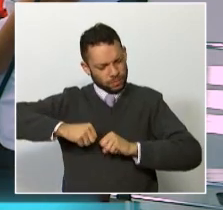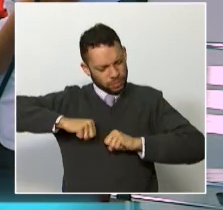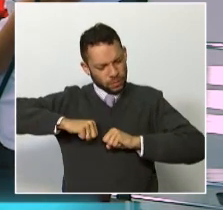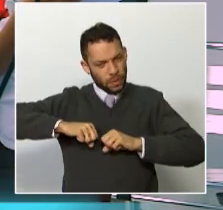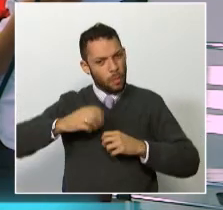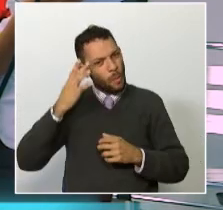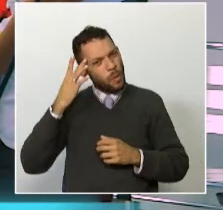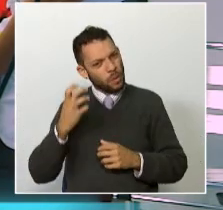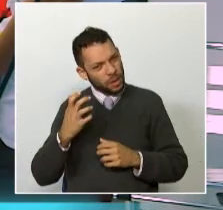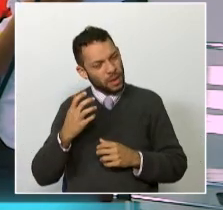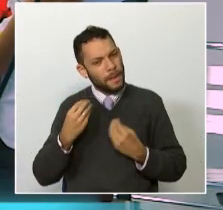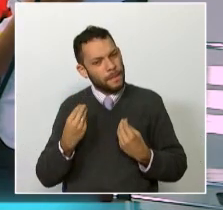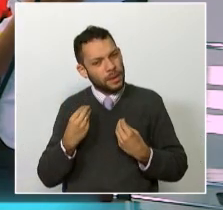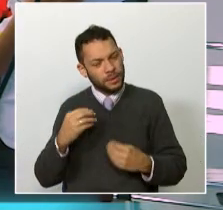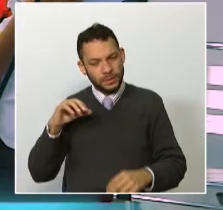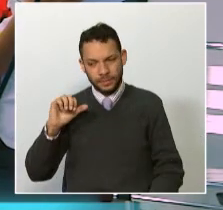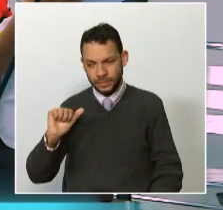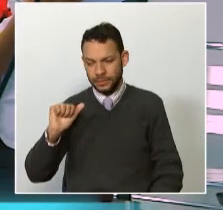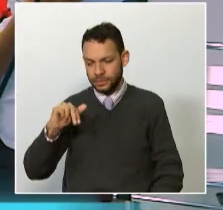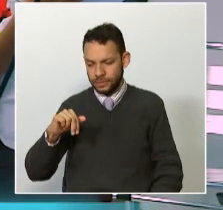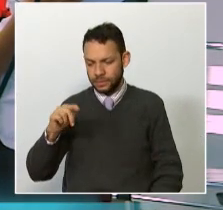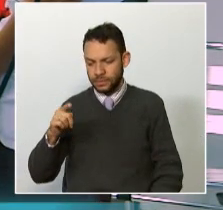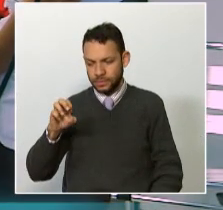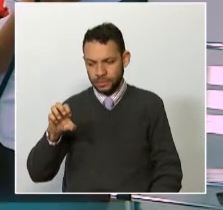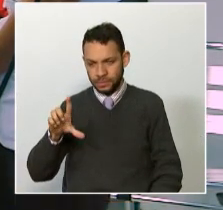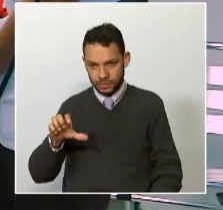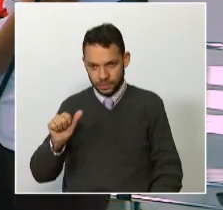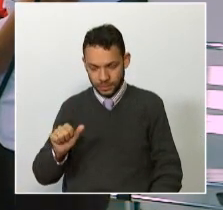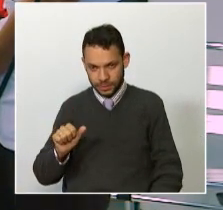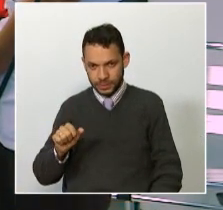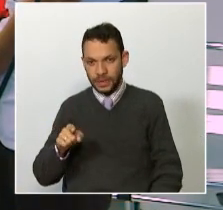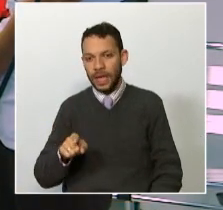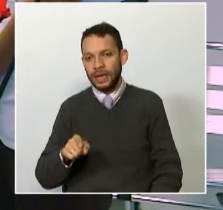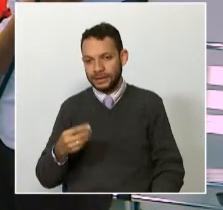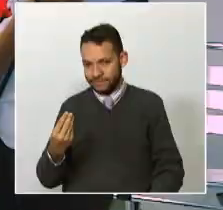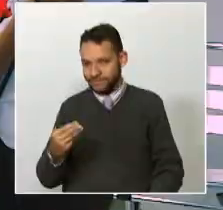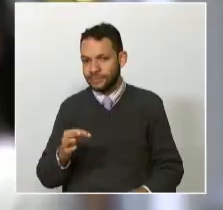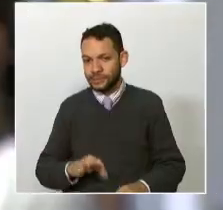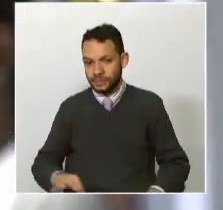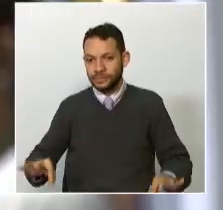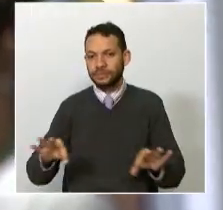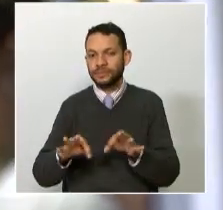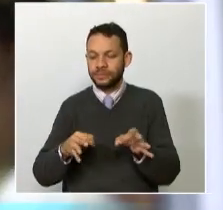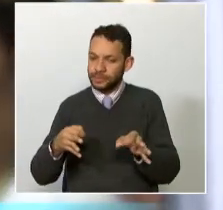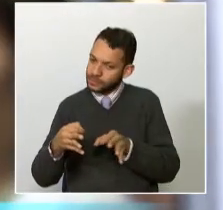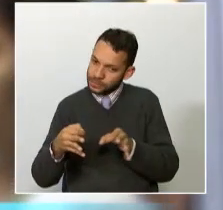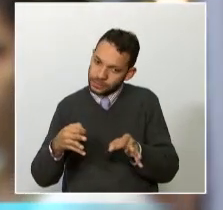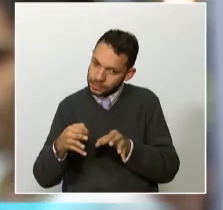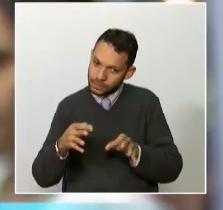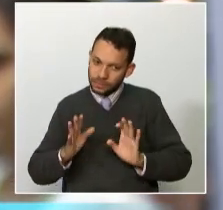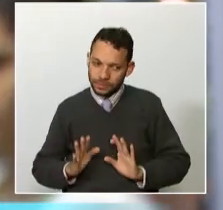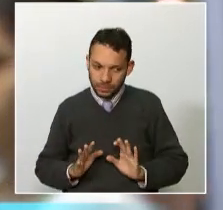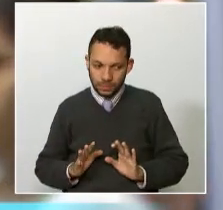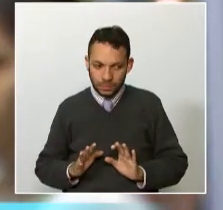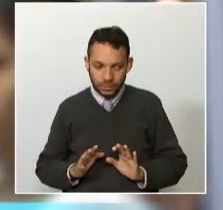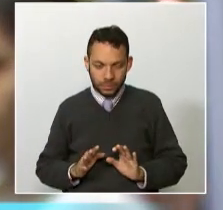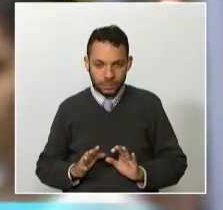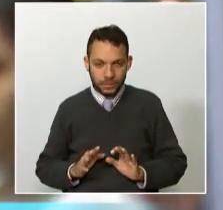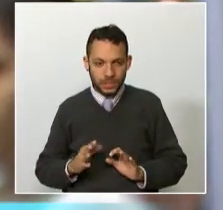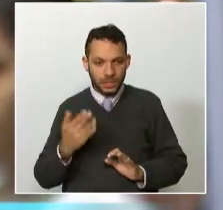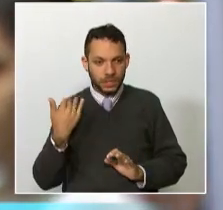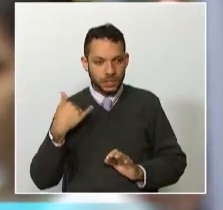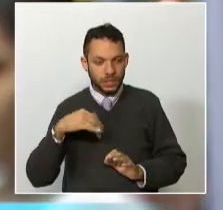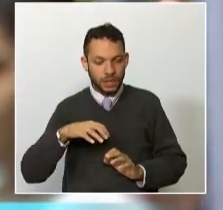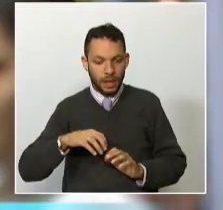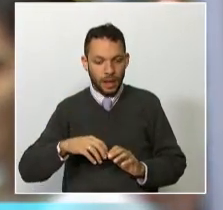la doctora Ángela Rosero Semanate. ¿Y qué papel juega? Entonces, ¿qué dirá ella? No, pero entonces ya se me creció